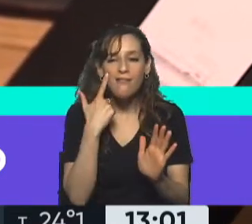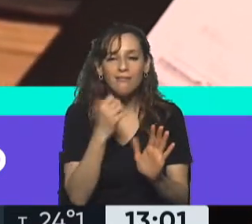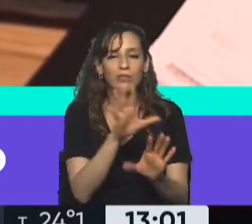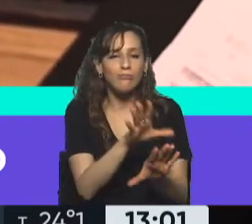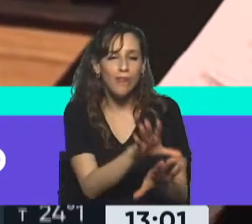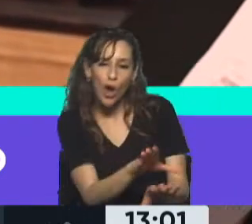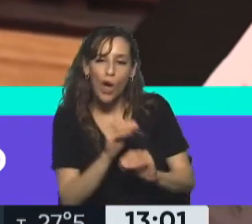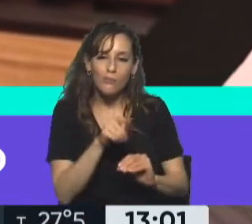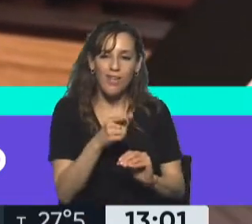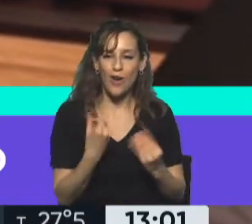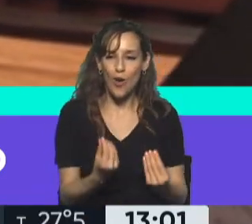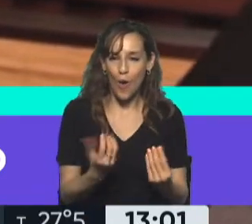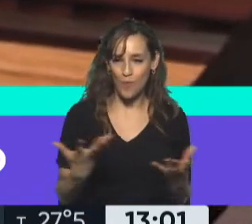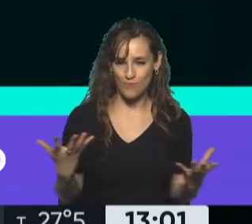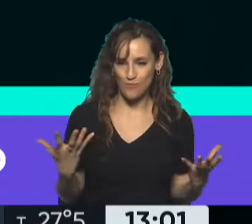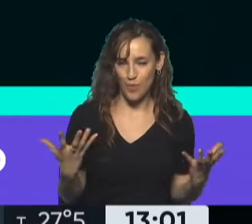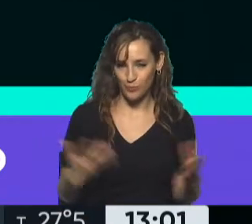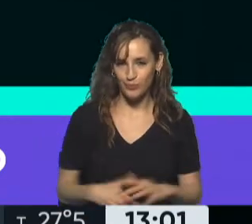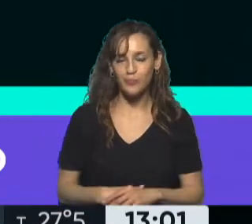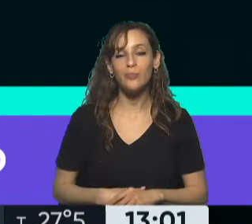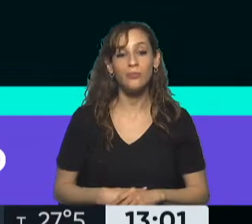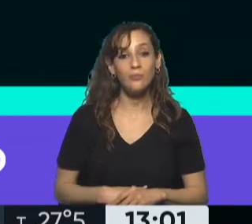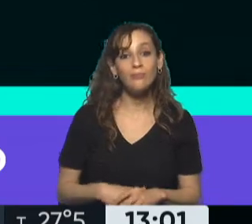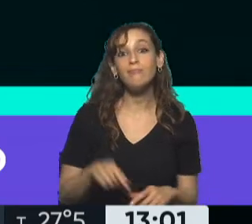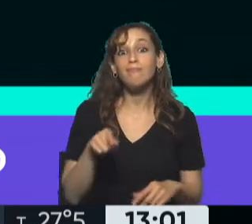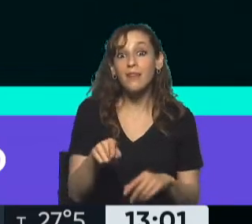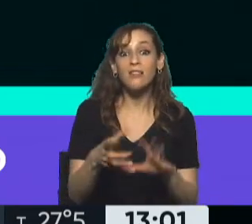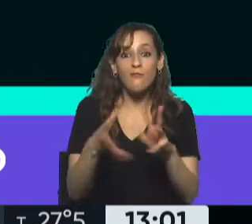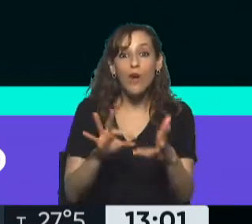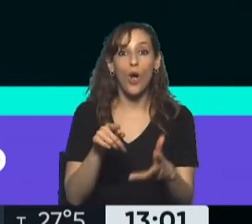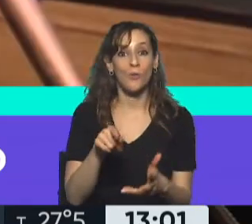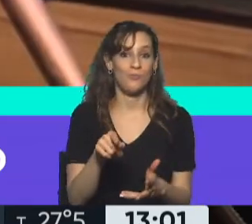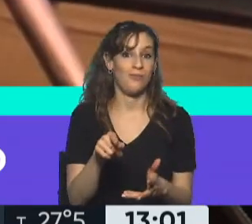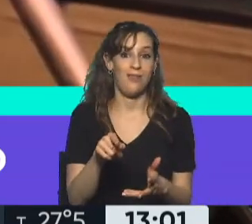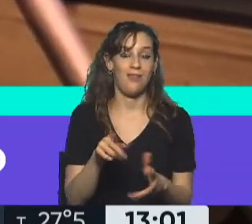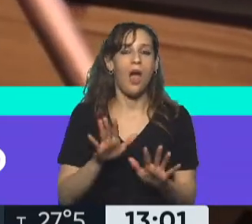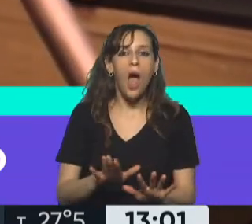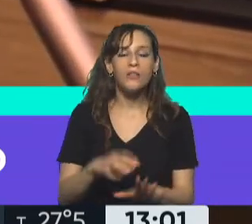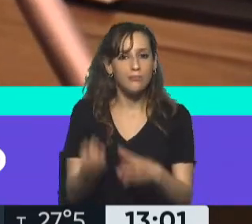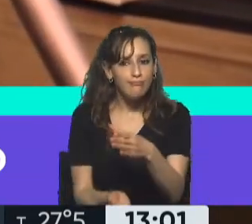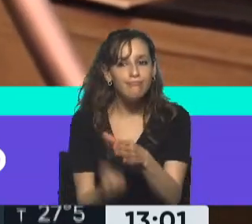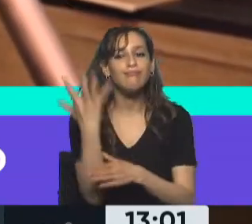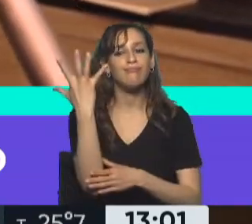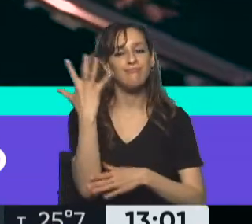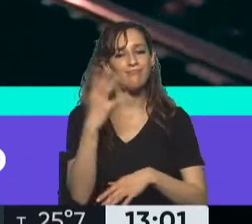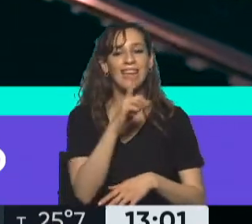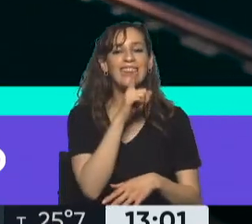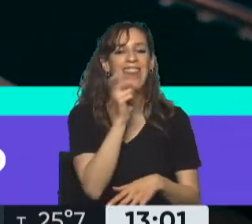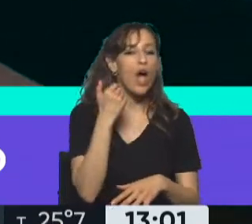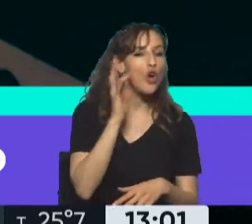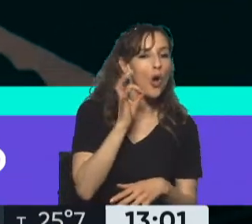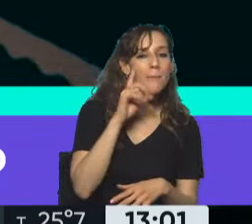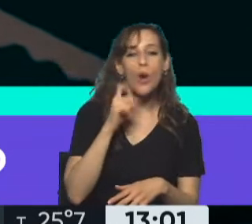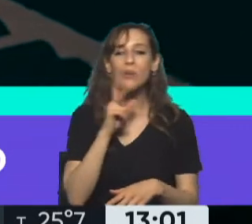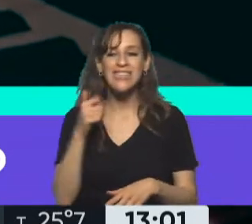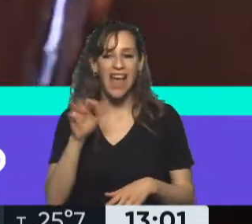poco con el color de hoy, con nuestra coyuntura, de esa estética, ¿no? Y así creció, así nació Tango Improvisado. Obviamente que